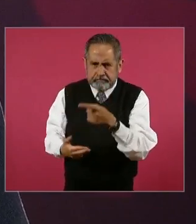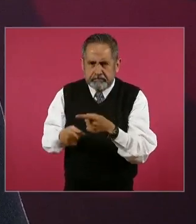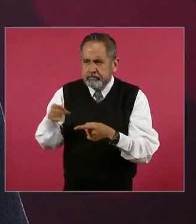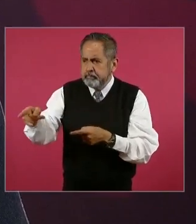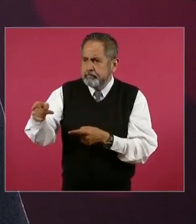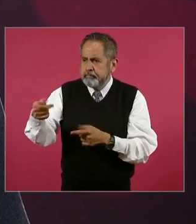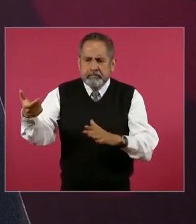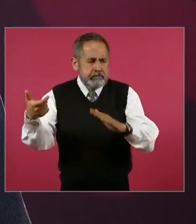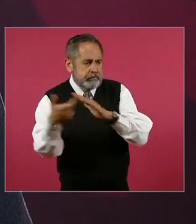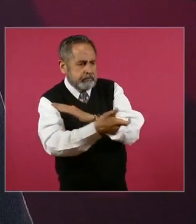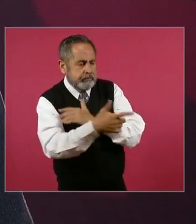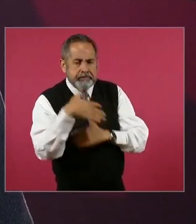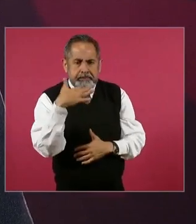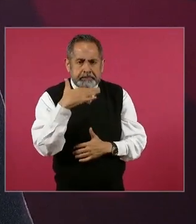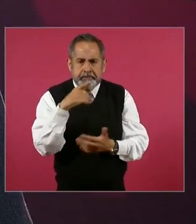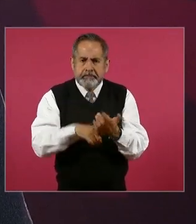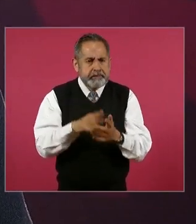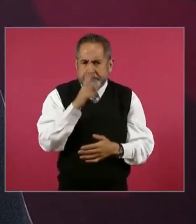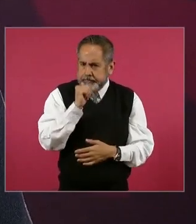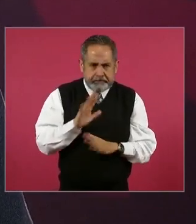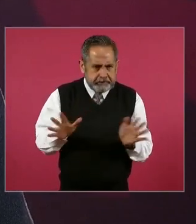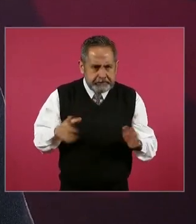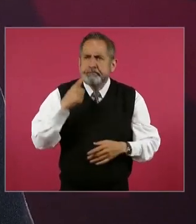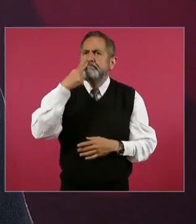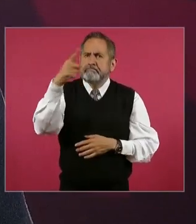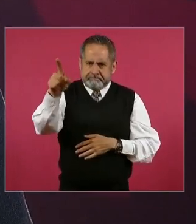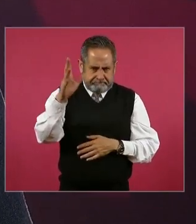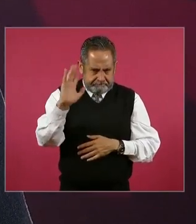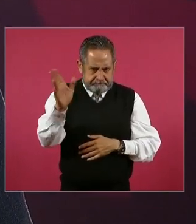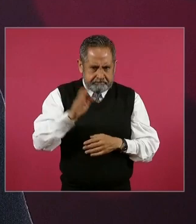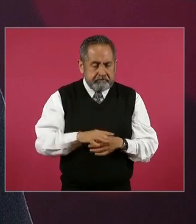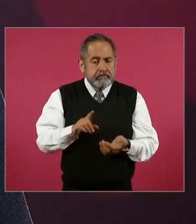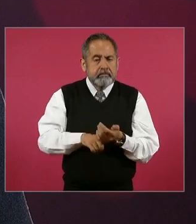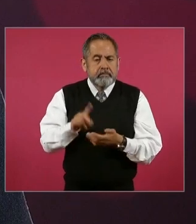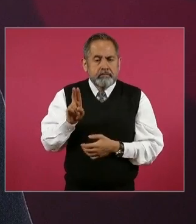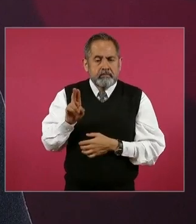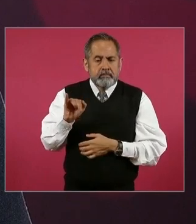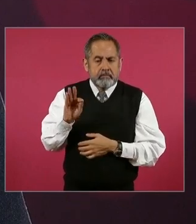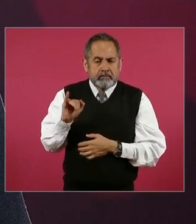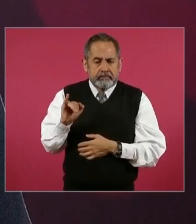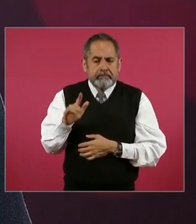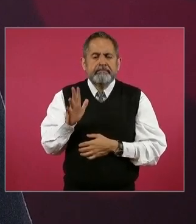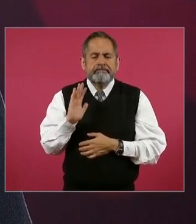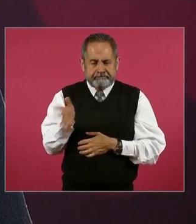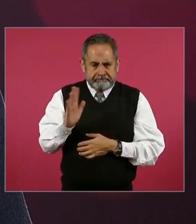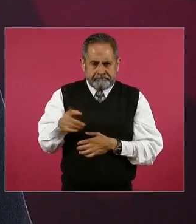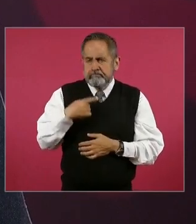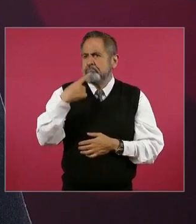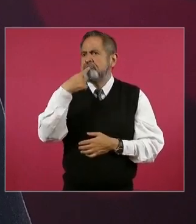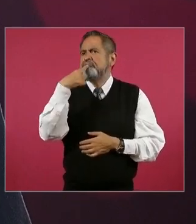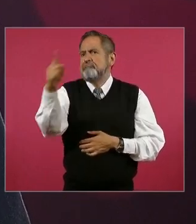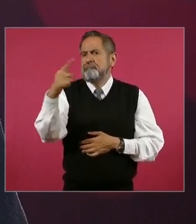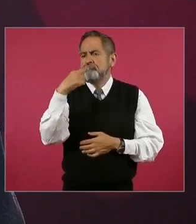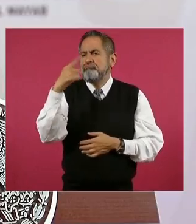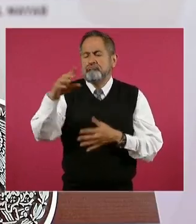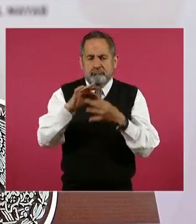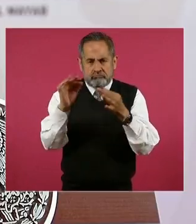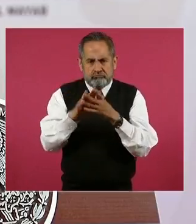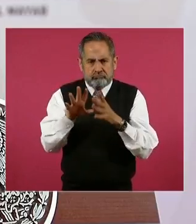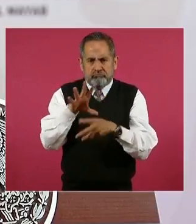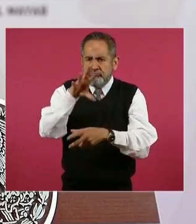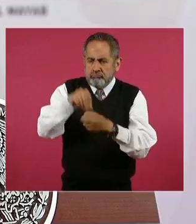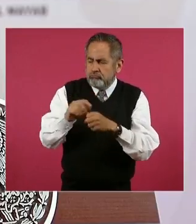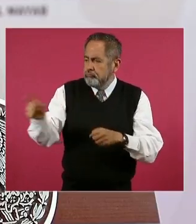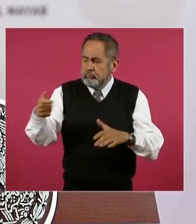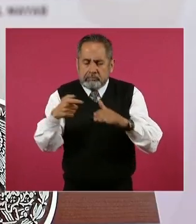de procedencia ilícita la unidad de inteligencia financiera presenta denuncias que abarcan el